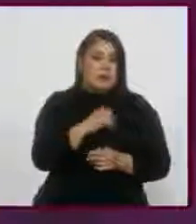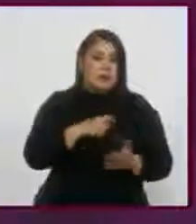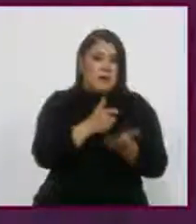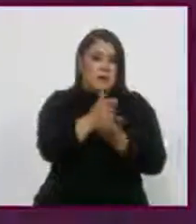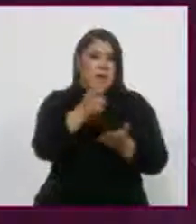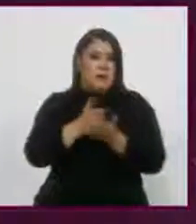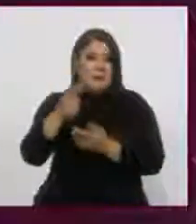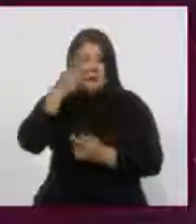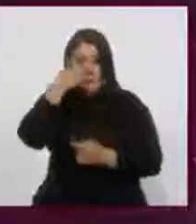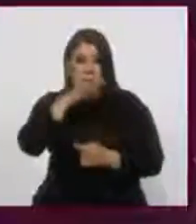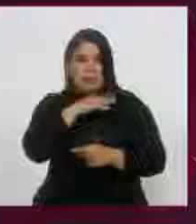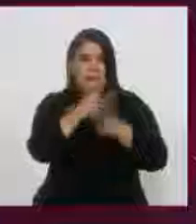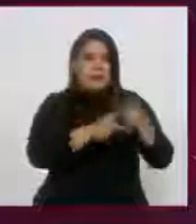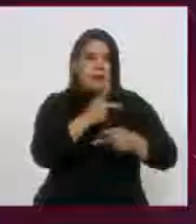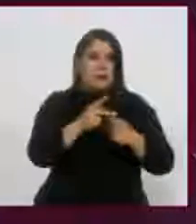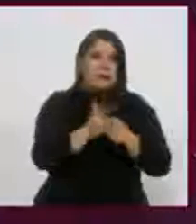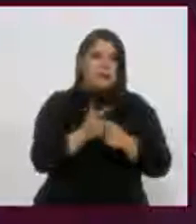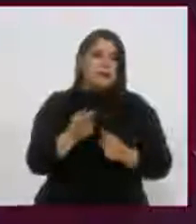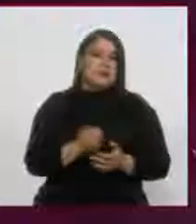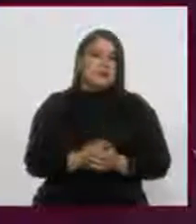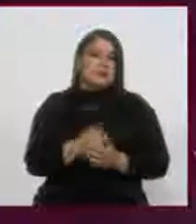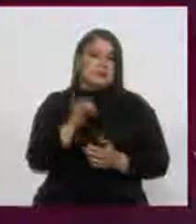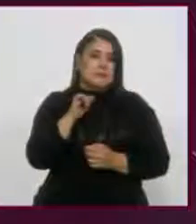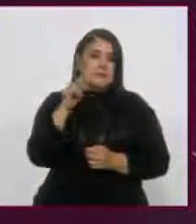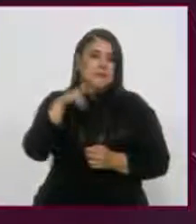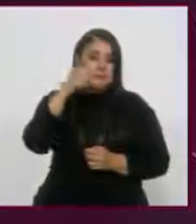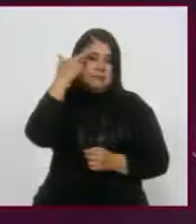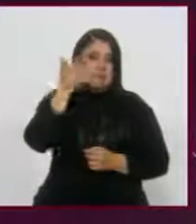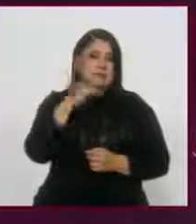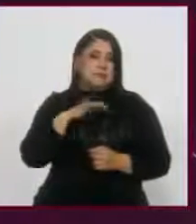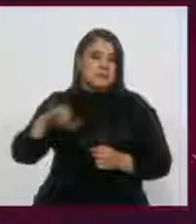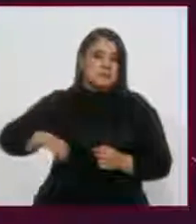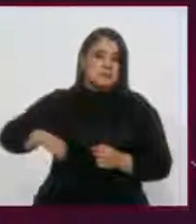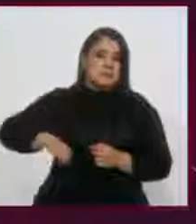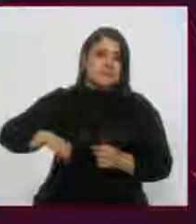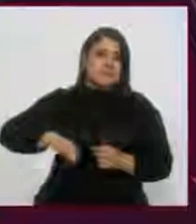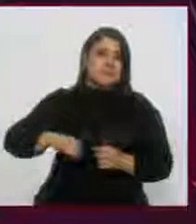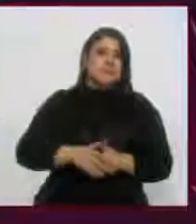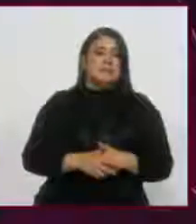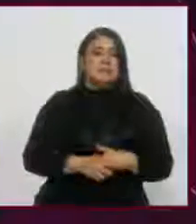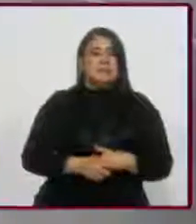pagarles estas prestaciones. Así es. Muy interesante. Pues muchísimas gracias. Al